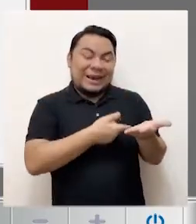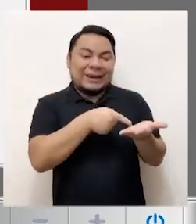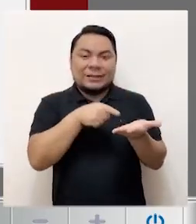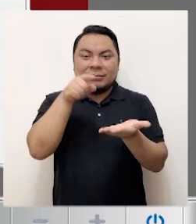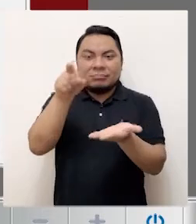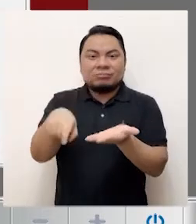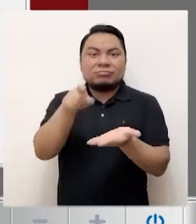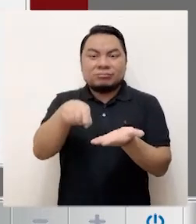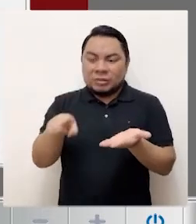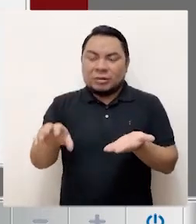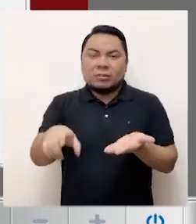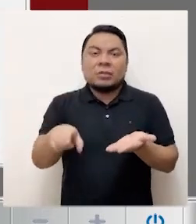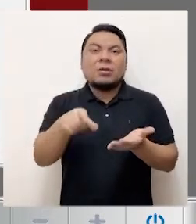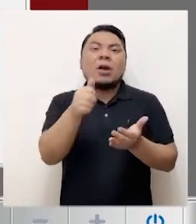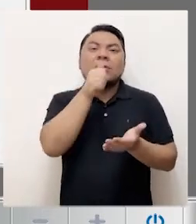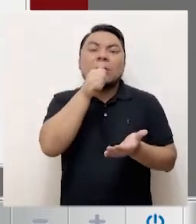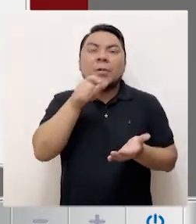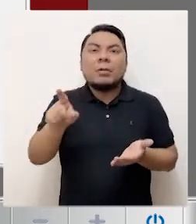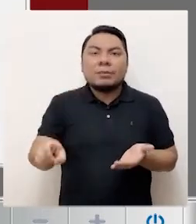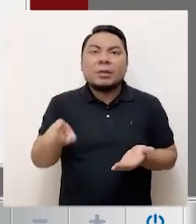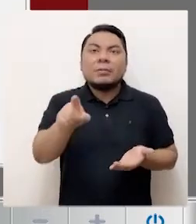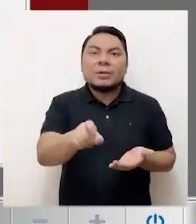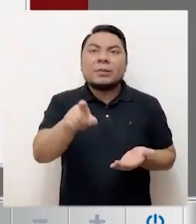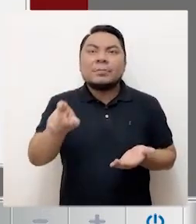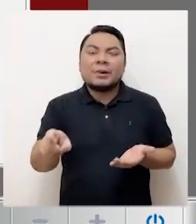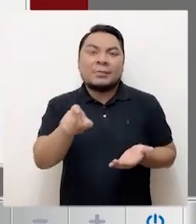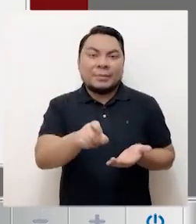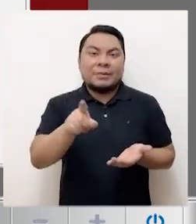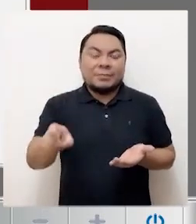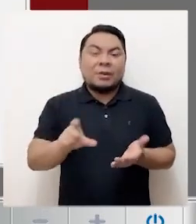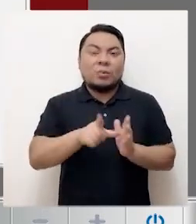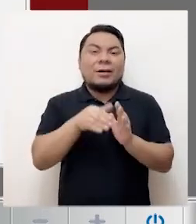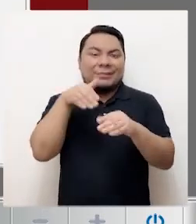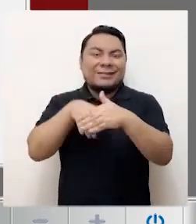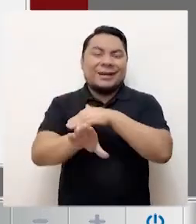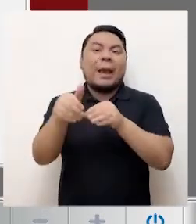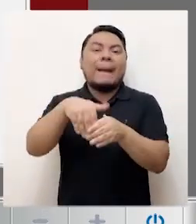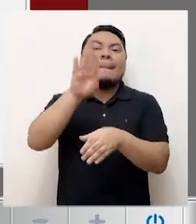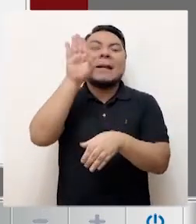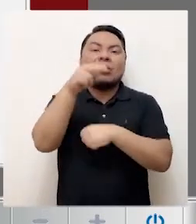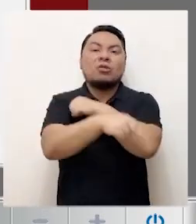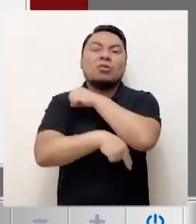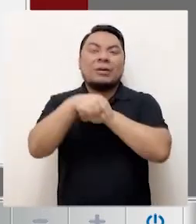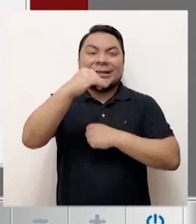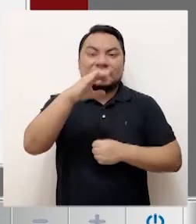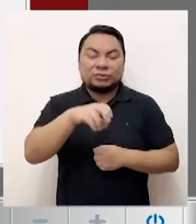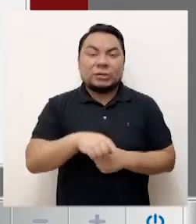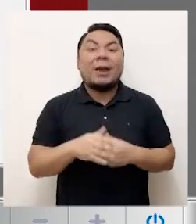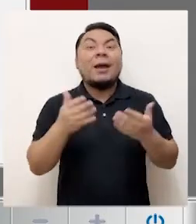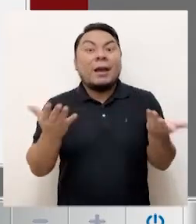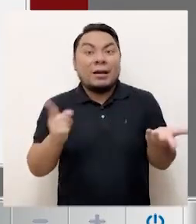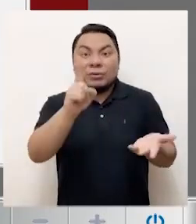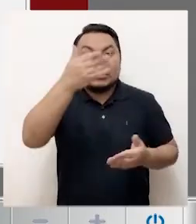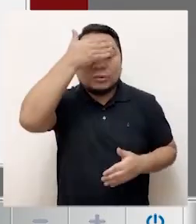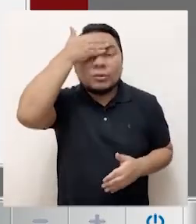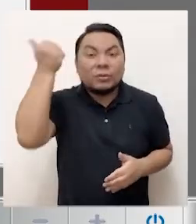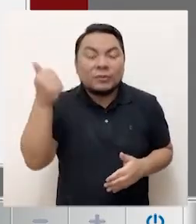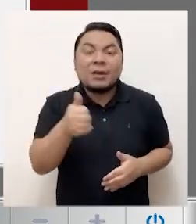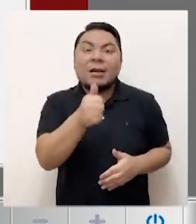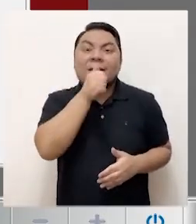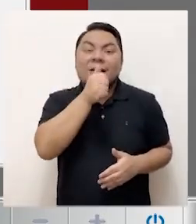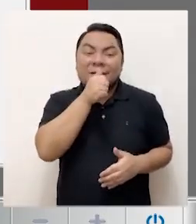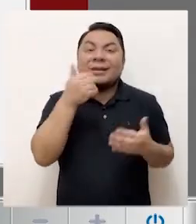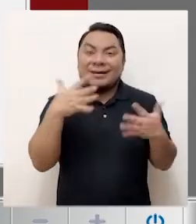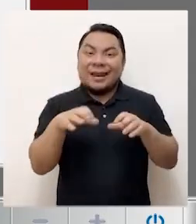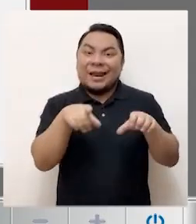ratón, marque los números de la clave que usará para acceder vía web al Banco de la Nación. ¡Ah! Y no se olvide